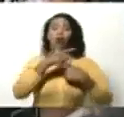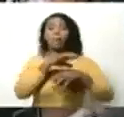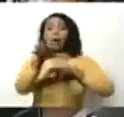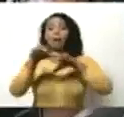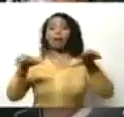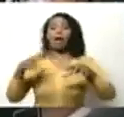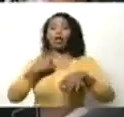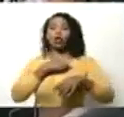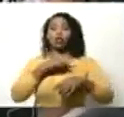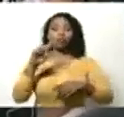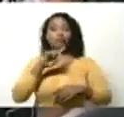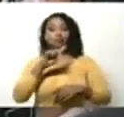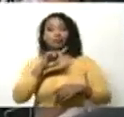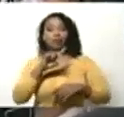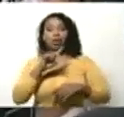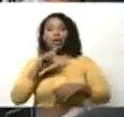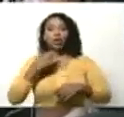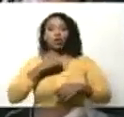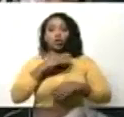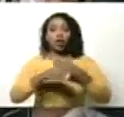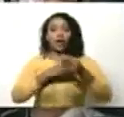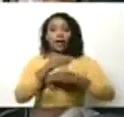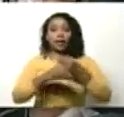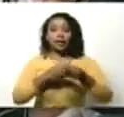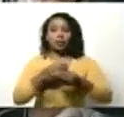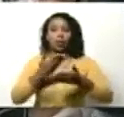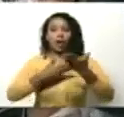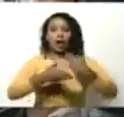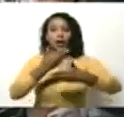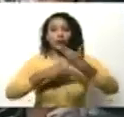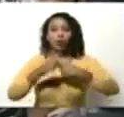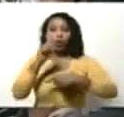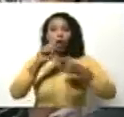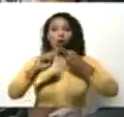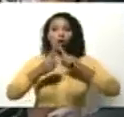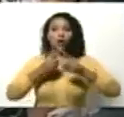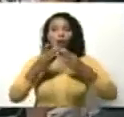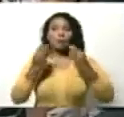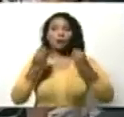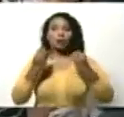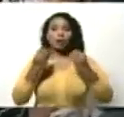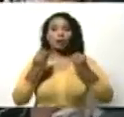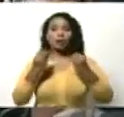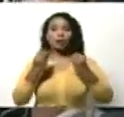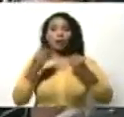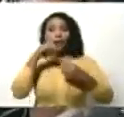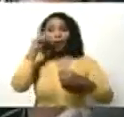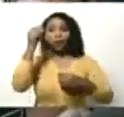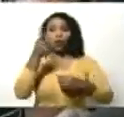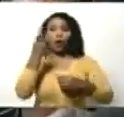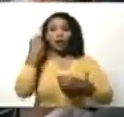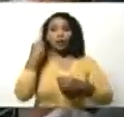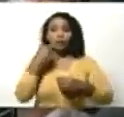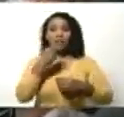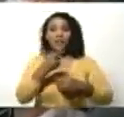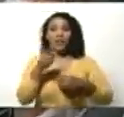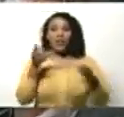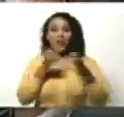fuimos nosotros. Lo que se hizo de romper las relaciones fue una cosa bastante... Bueno, Maduro me dijo ayer que no podía hablar como senador,